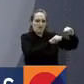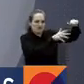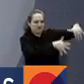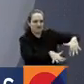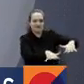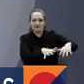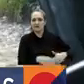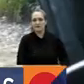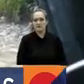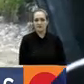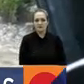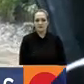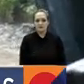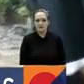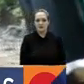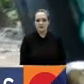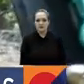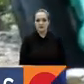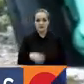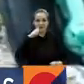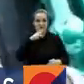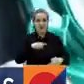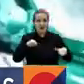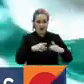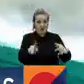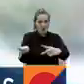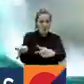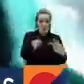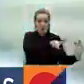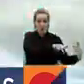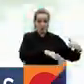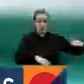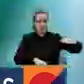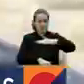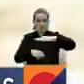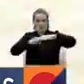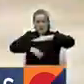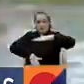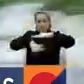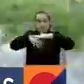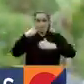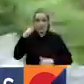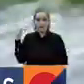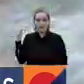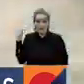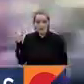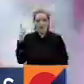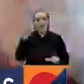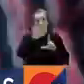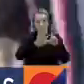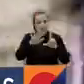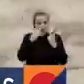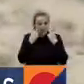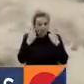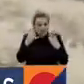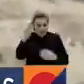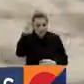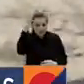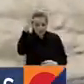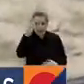deslizamientos. Tengo los mostrados de la creciente de ahorita, con el aguacero, ahí le mandamos el video.